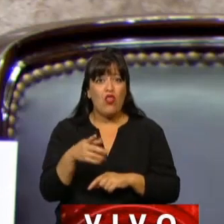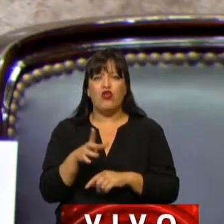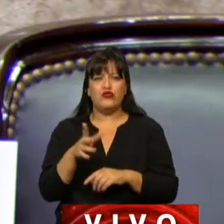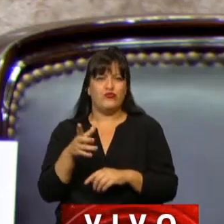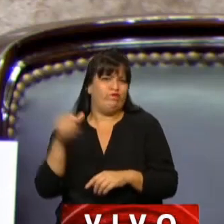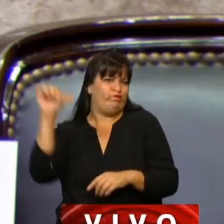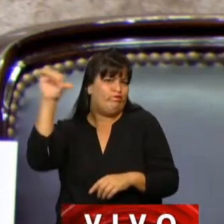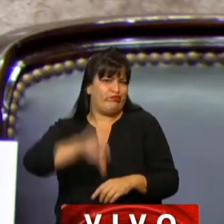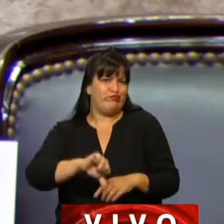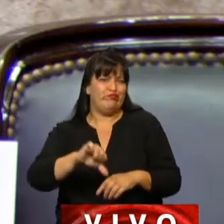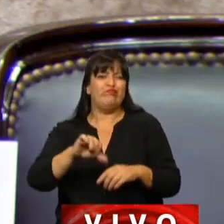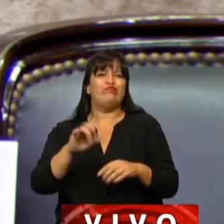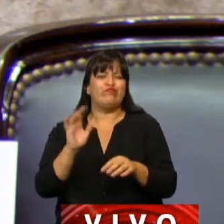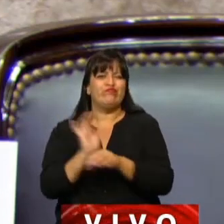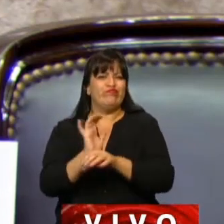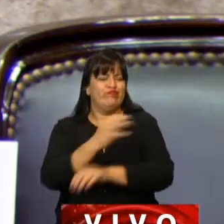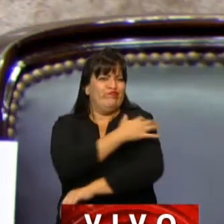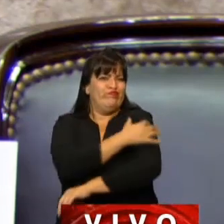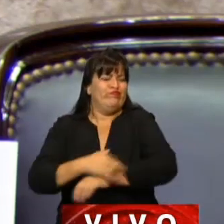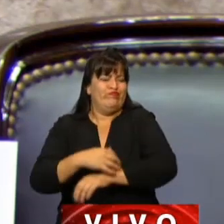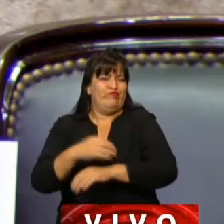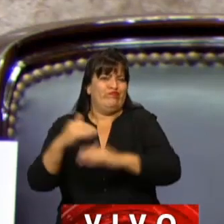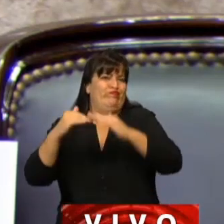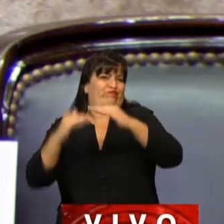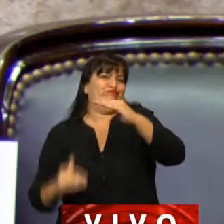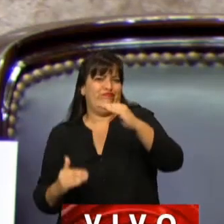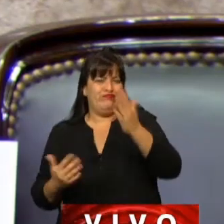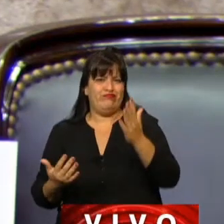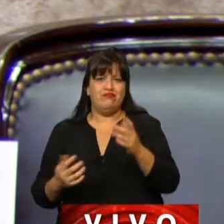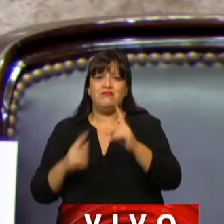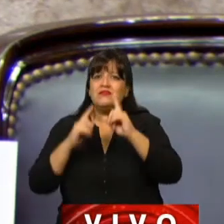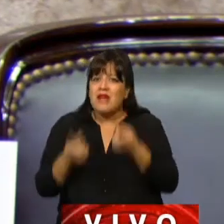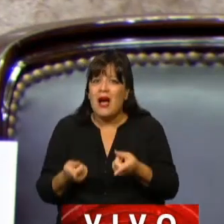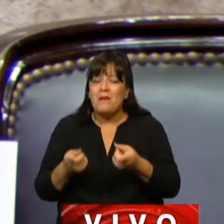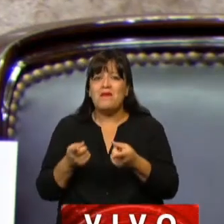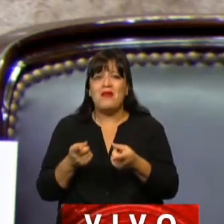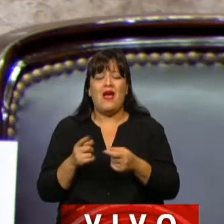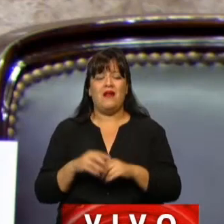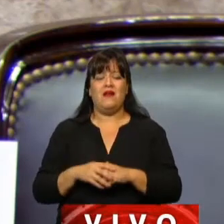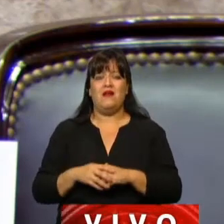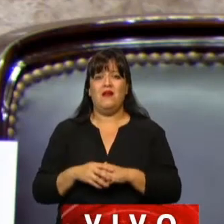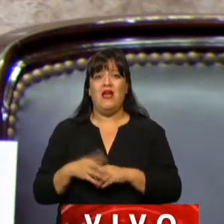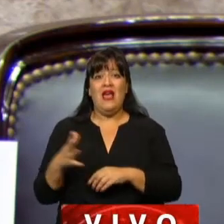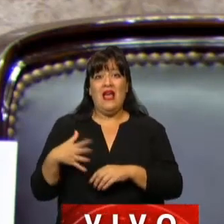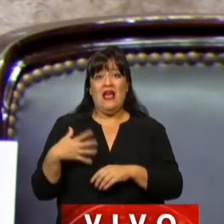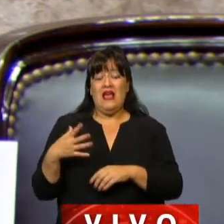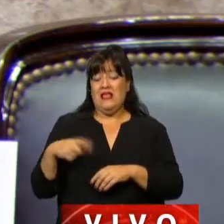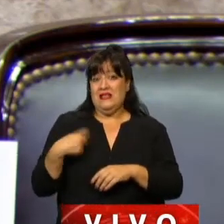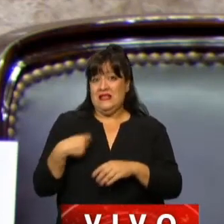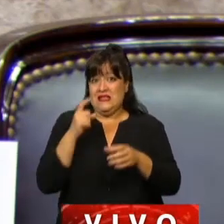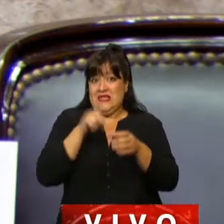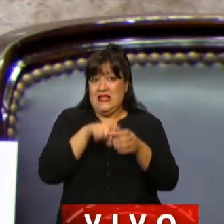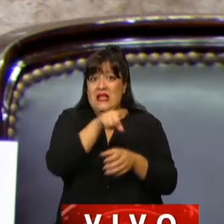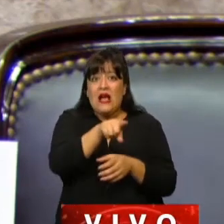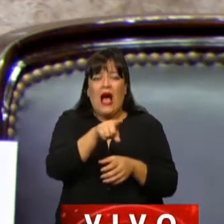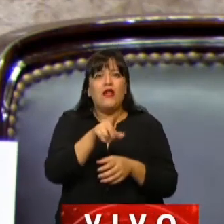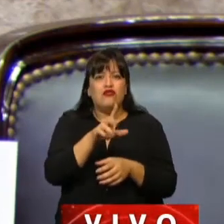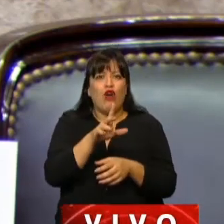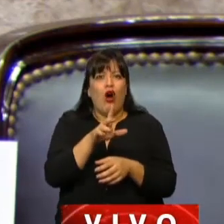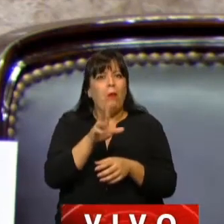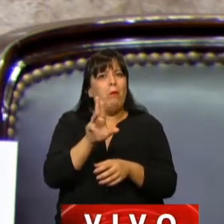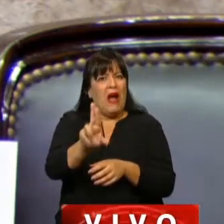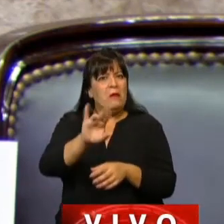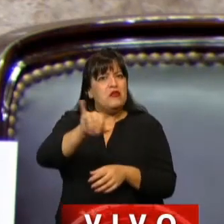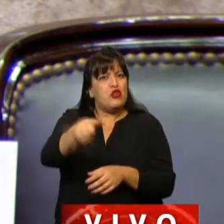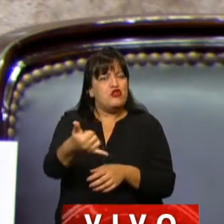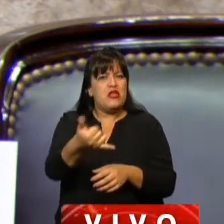caigan bajo la línea de indigencia. Los mismos que permitieron que millones de trabajadores pierdan su empleo